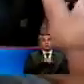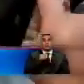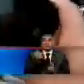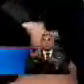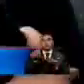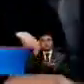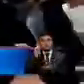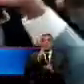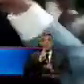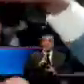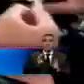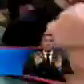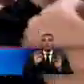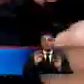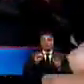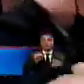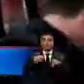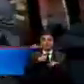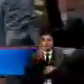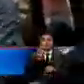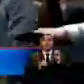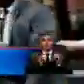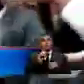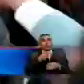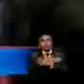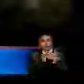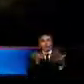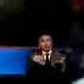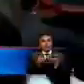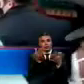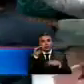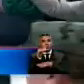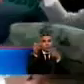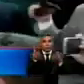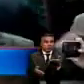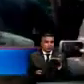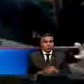recibir resultados presentados del 4 de octubre. Saludos cordiales a todos los ecuatorianos.